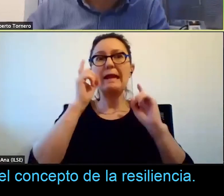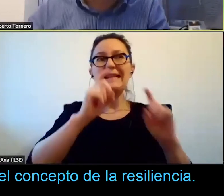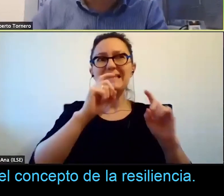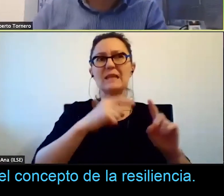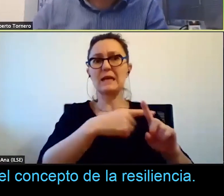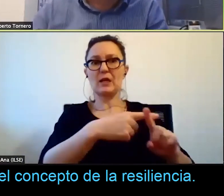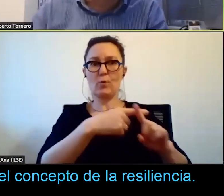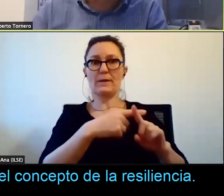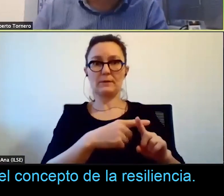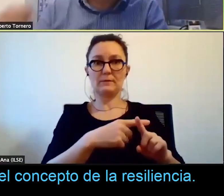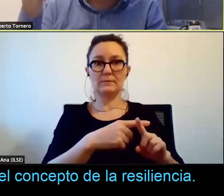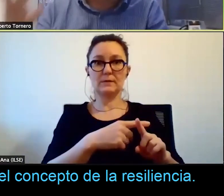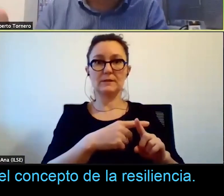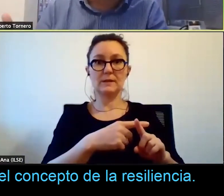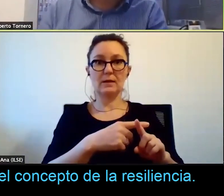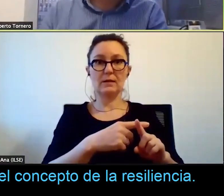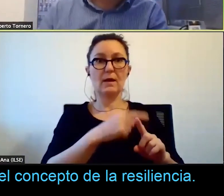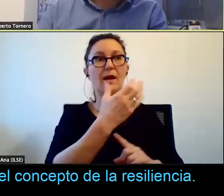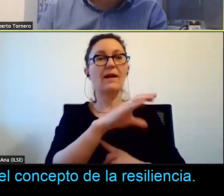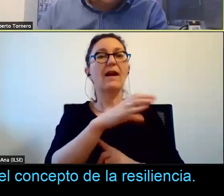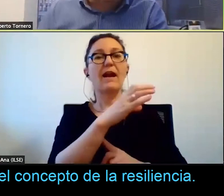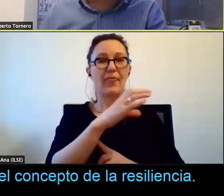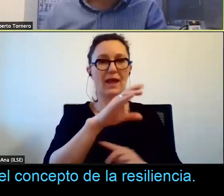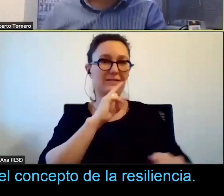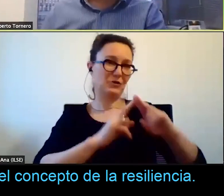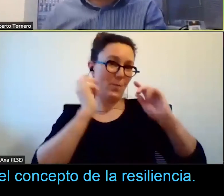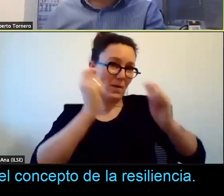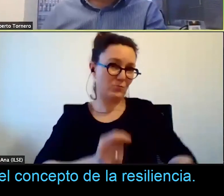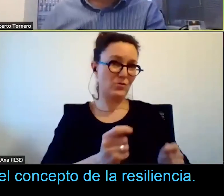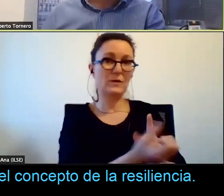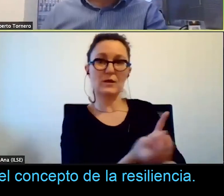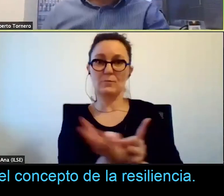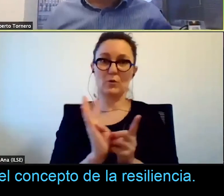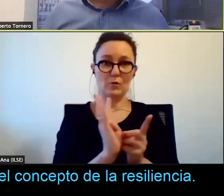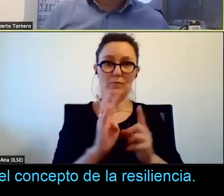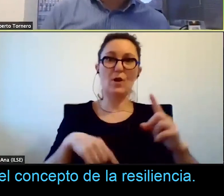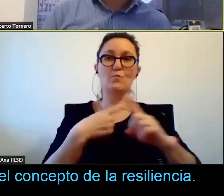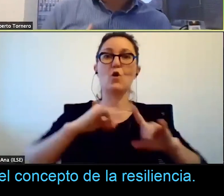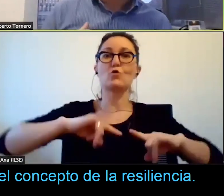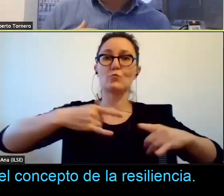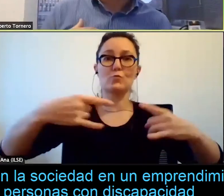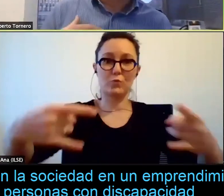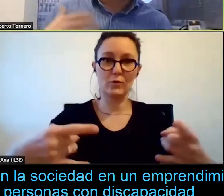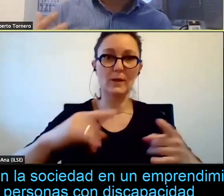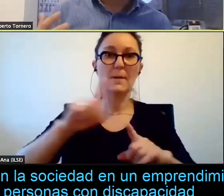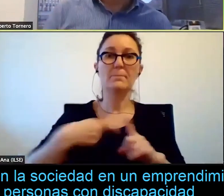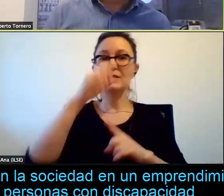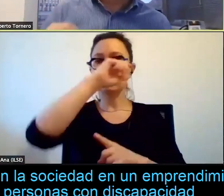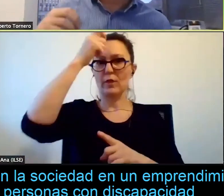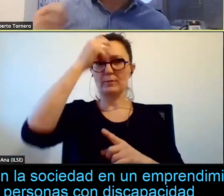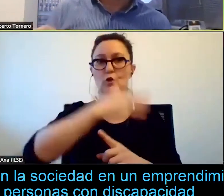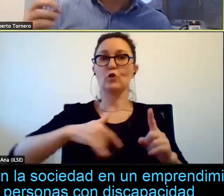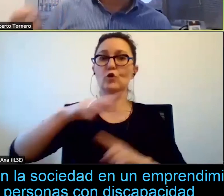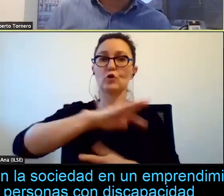ese radar, ese por 4, esa sensibilidad y el concepto de la resiliencia y mandar el mensaje